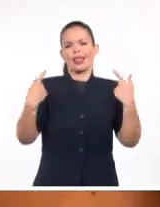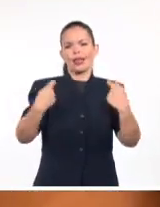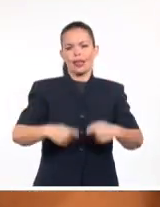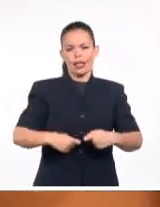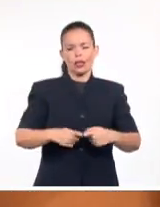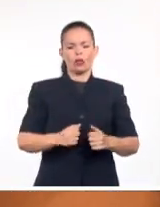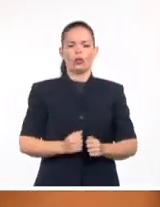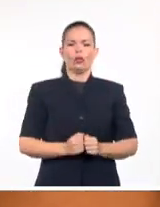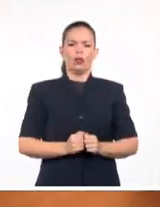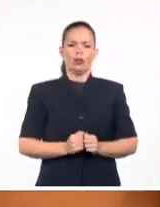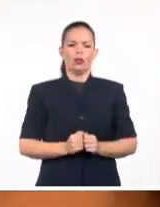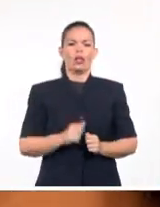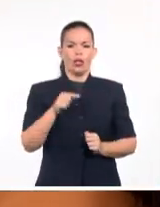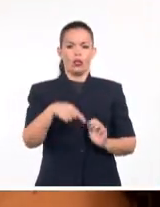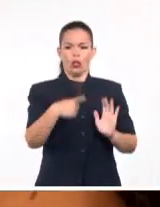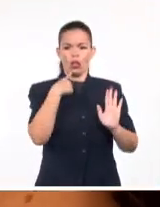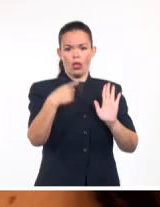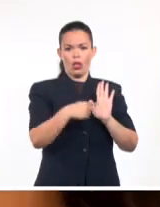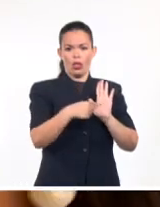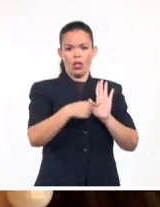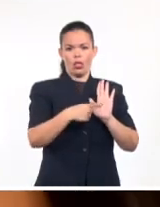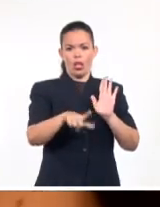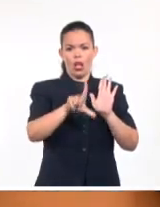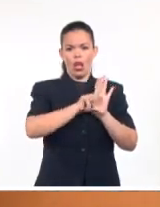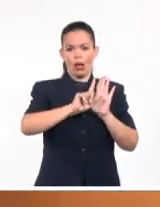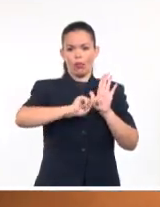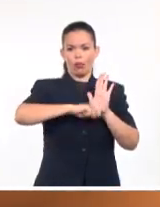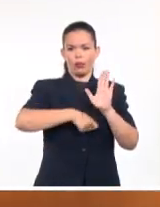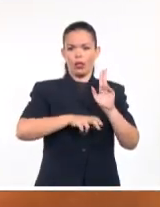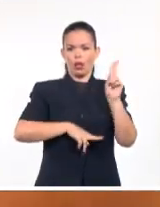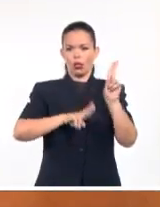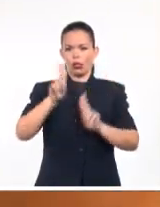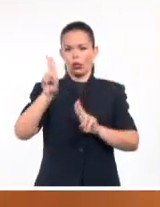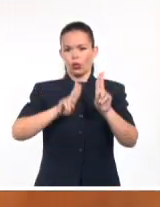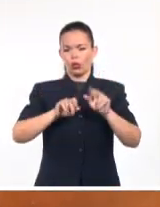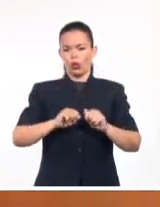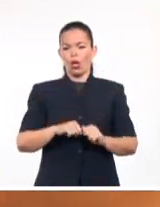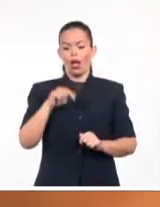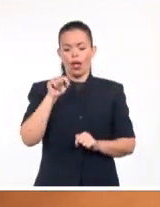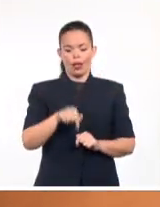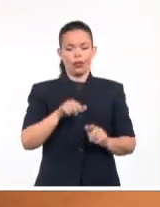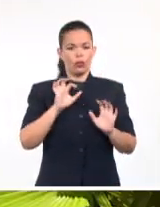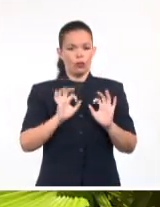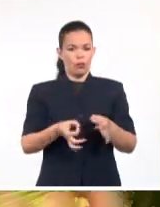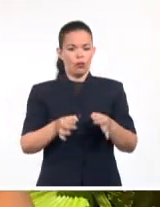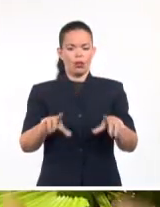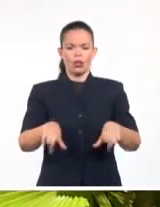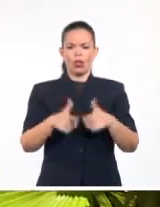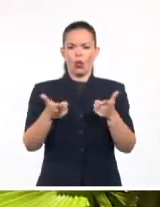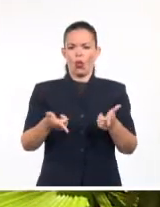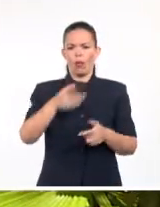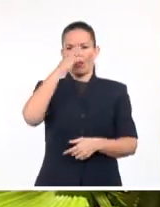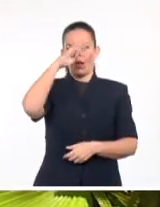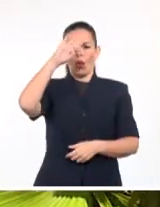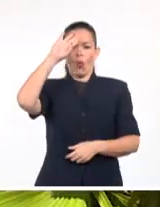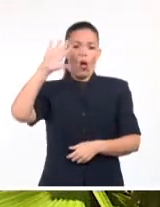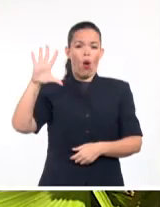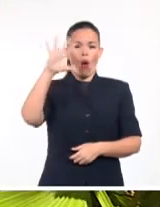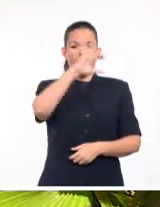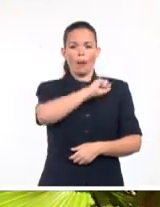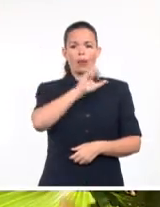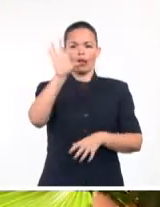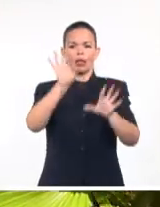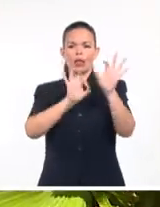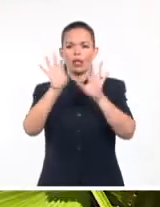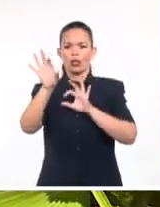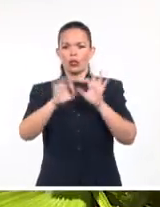Constitución que sin dudas hacemos valer en estos momentos en los que se desarrolla en toda la nación la elección de los candidatos a delegados